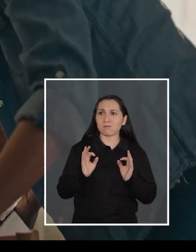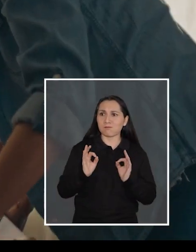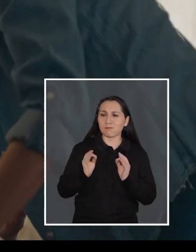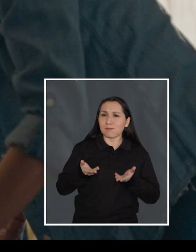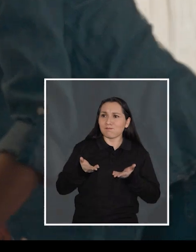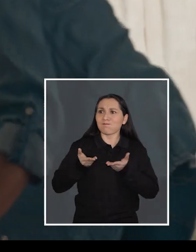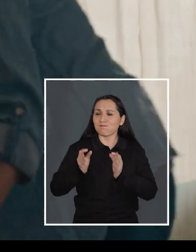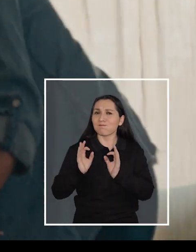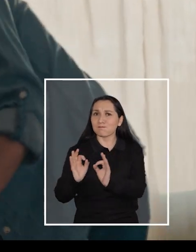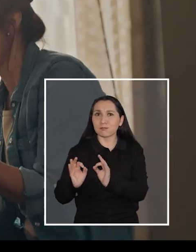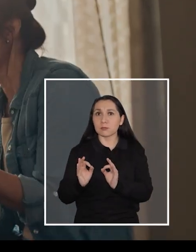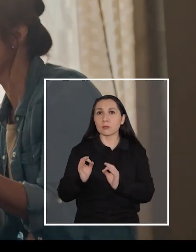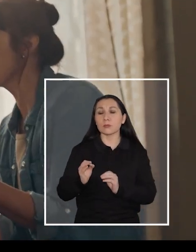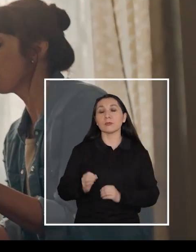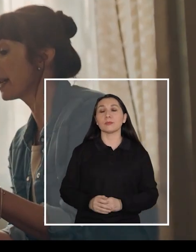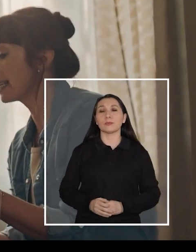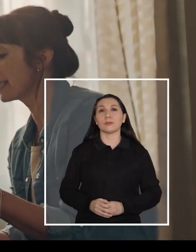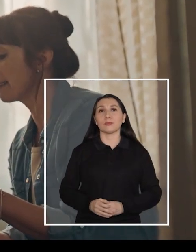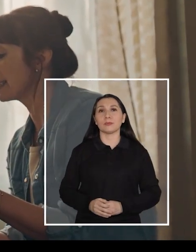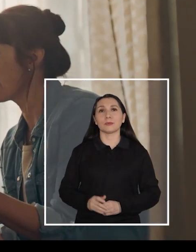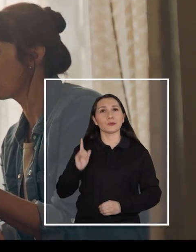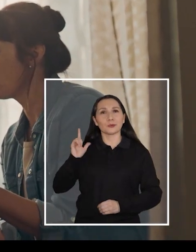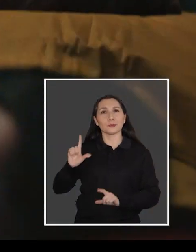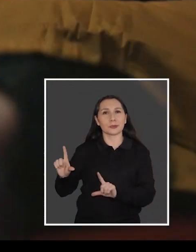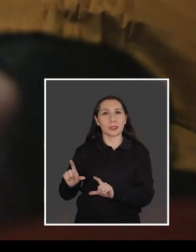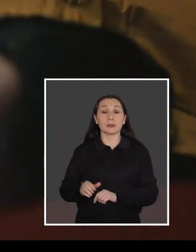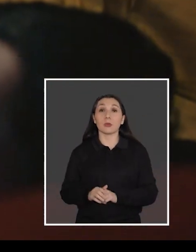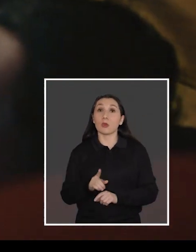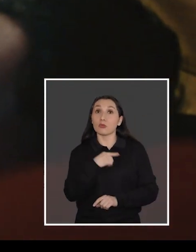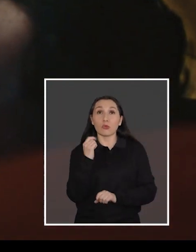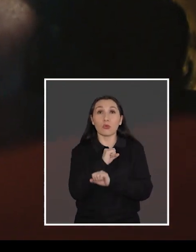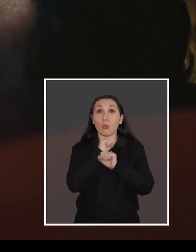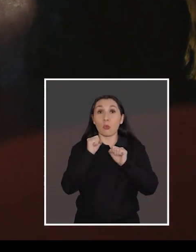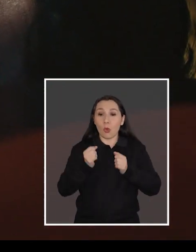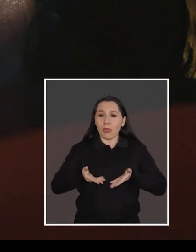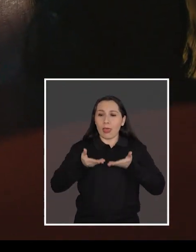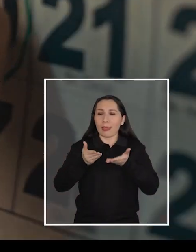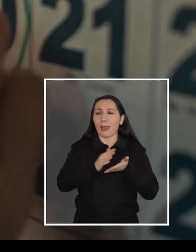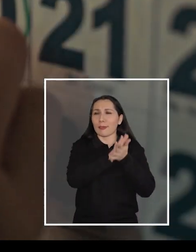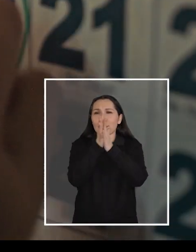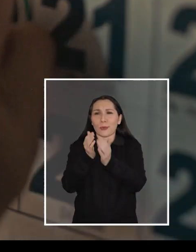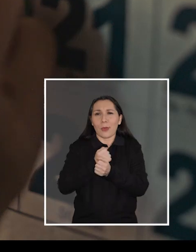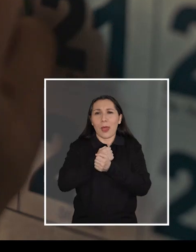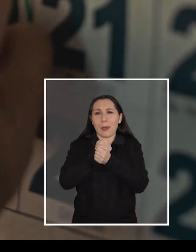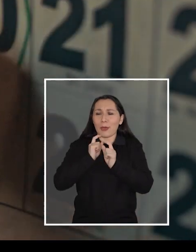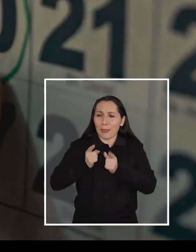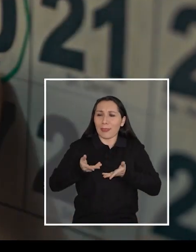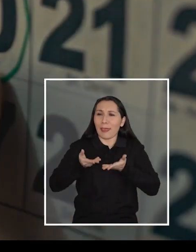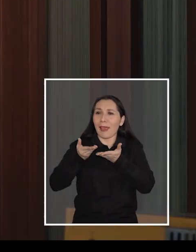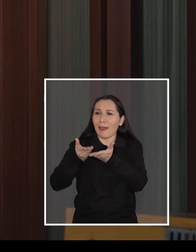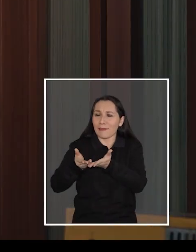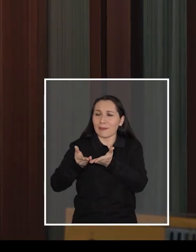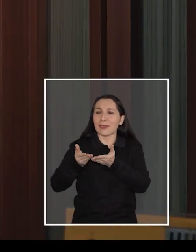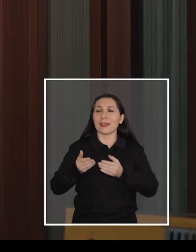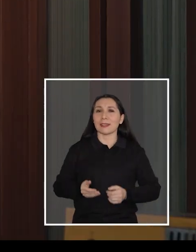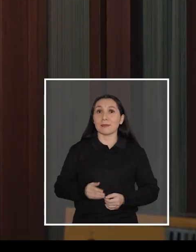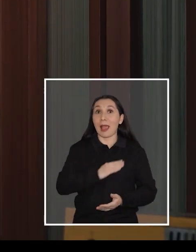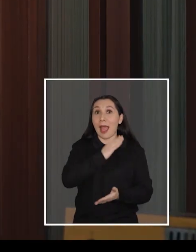no estábamos a tu altura, Conocí un planeta habitado. si no éramos capaces de entregarte todo el amor que